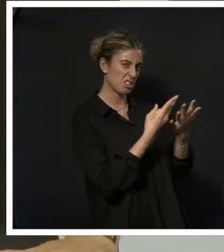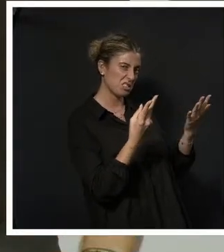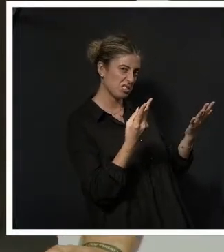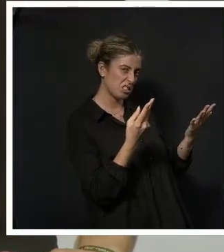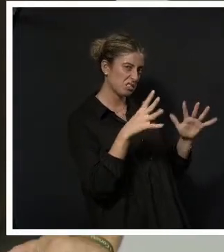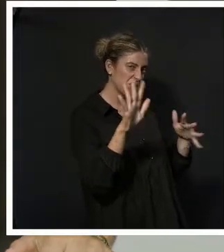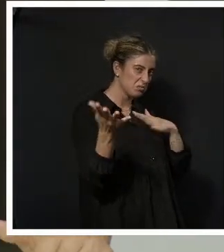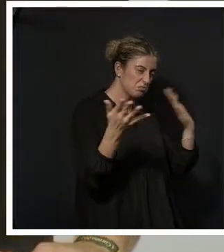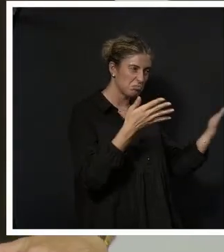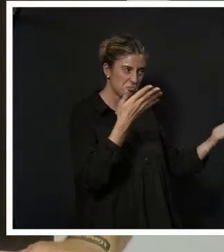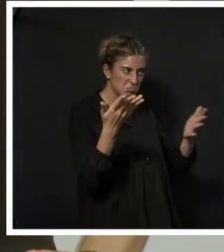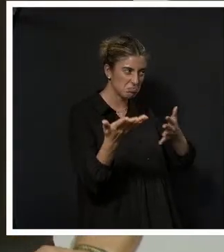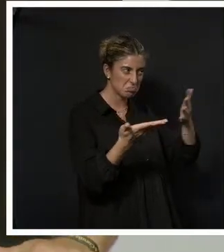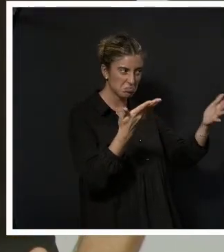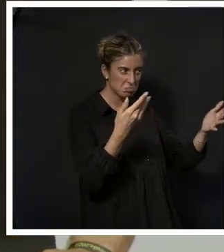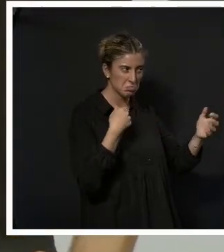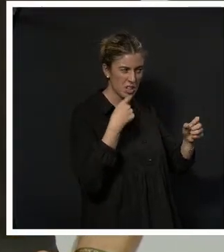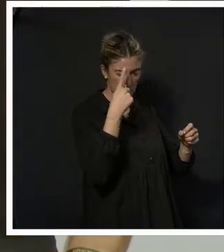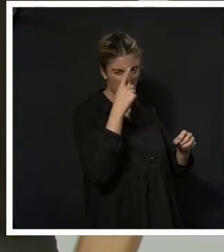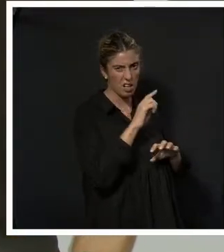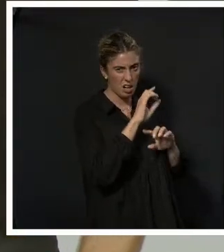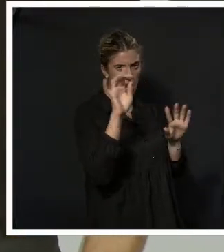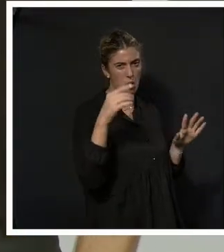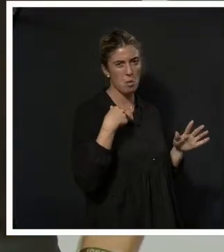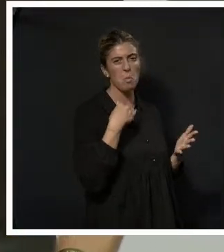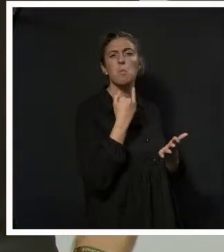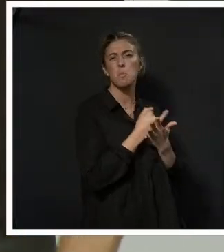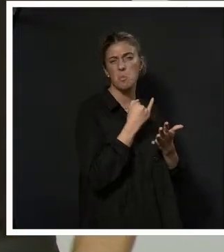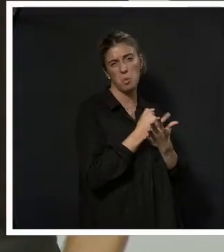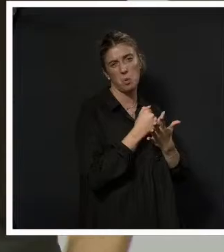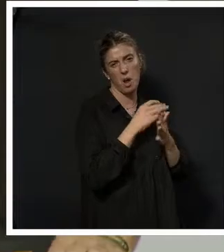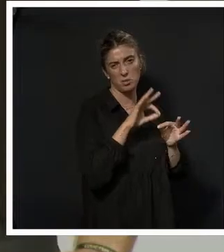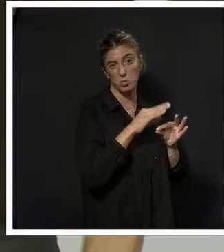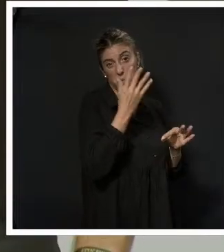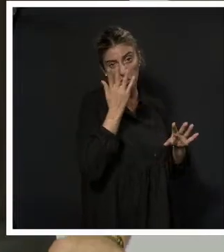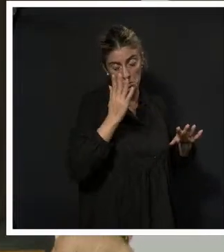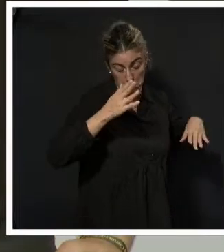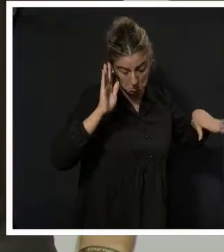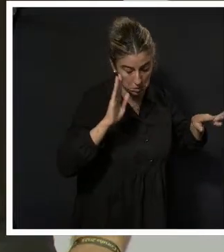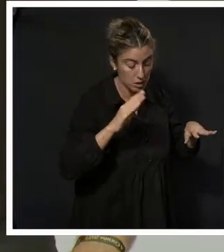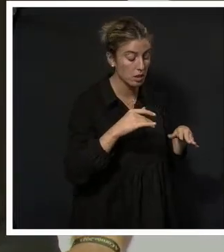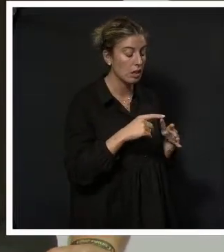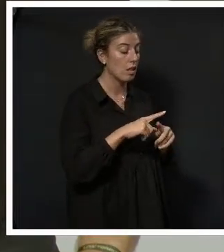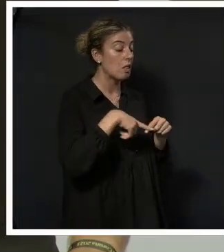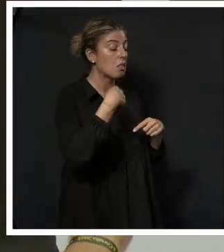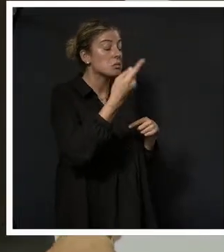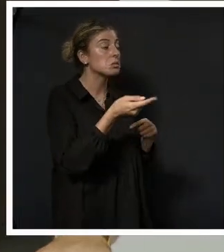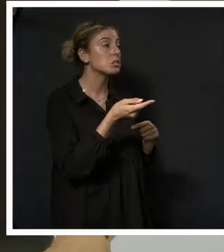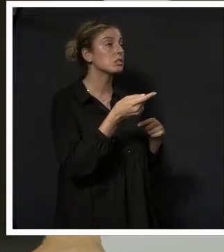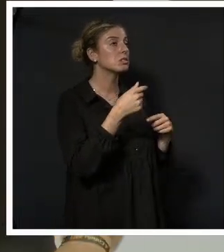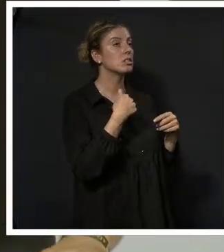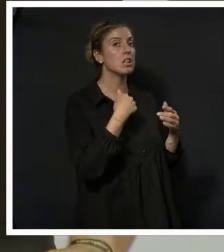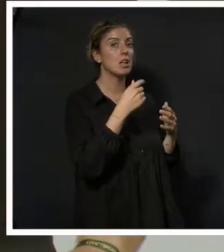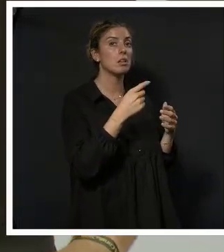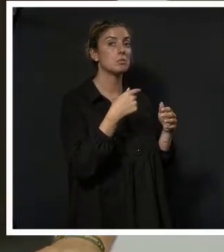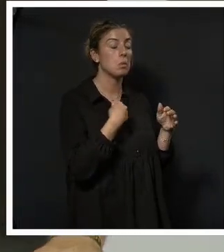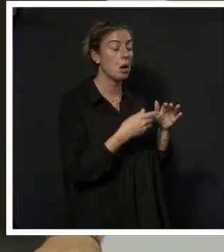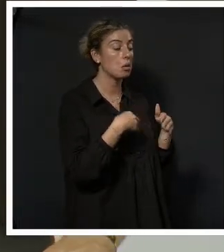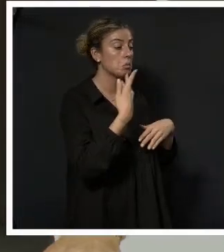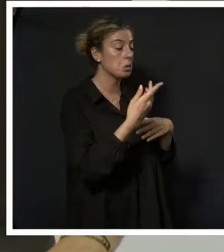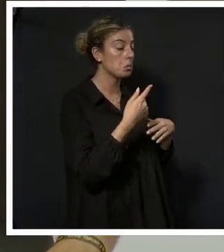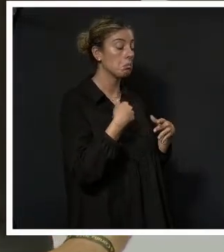tuve en claro quería por lo menos probar probar suerte y después bueno empezaron a seguir cosas